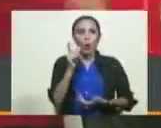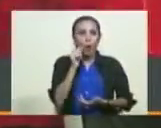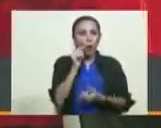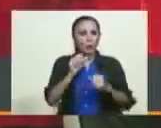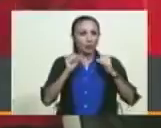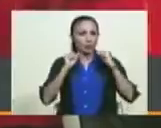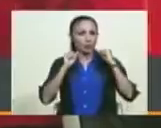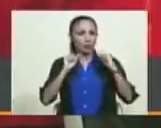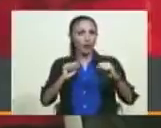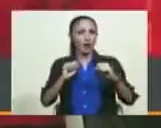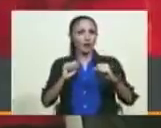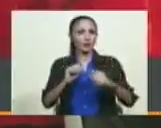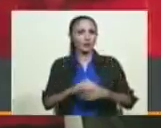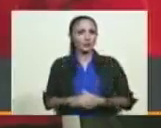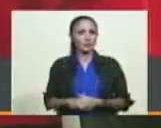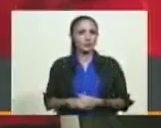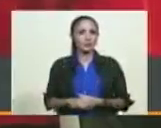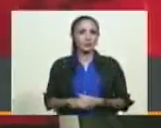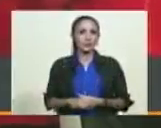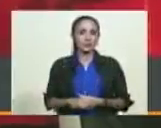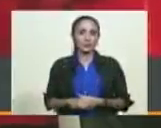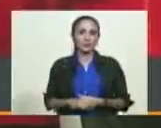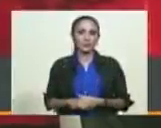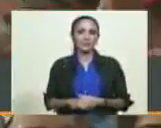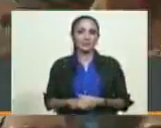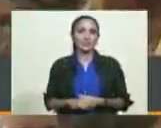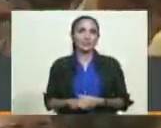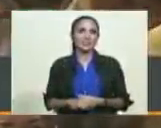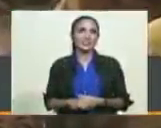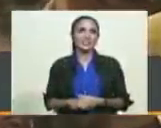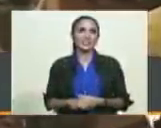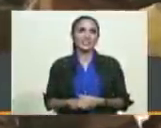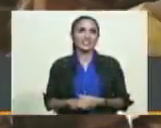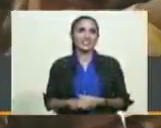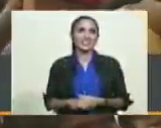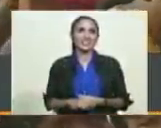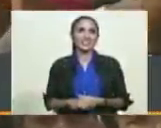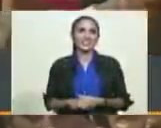guerreros de esta tierra hermosa de La Guaira.